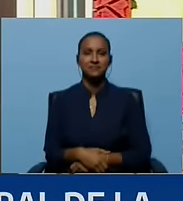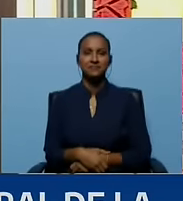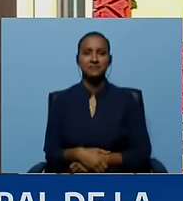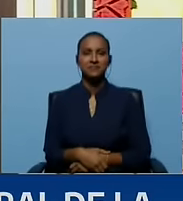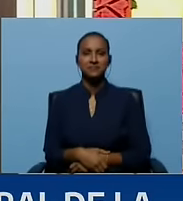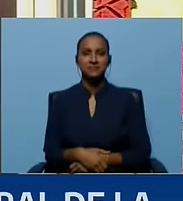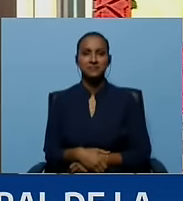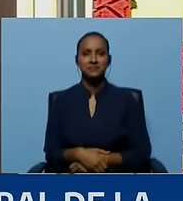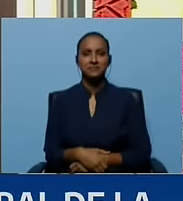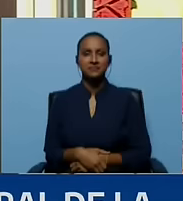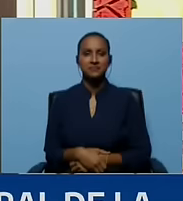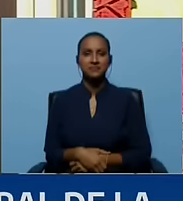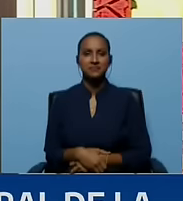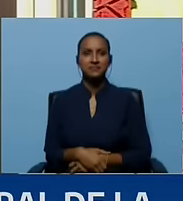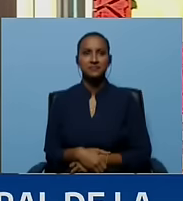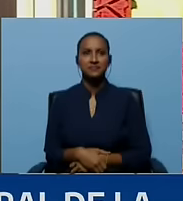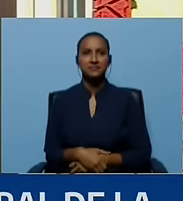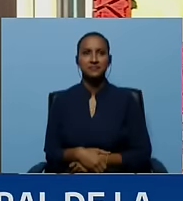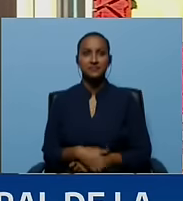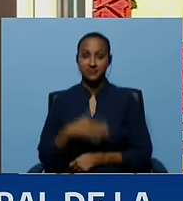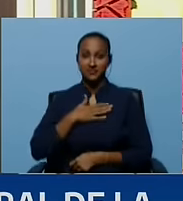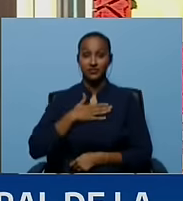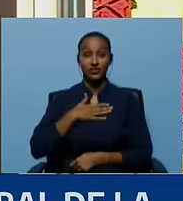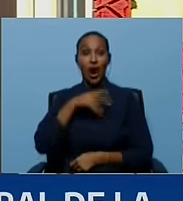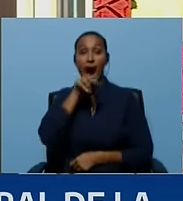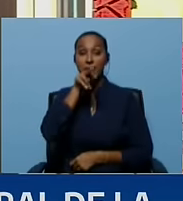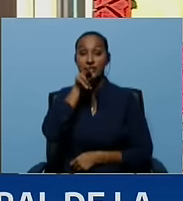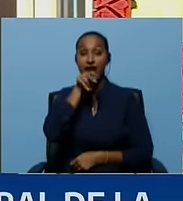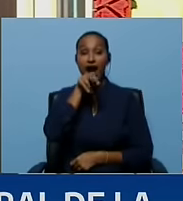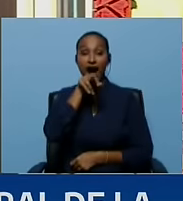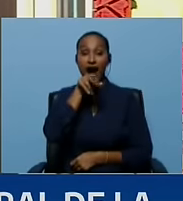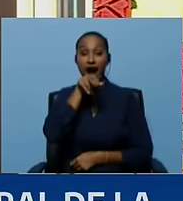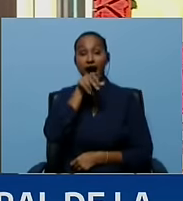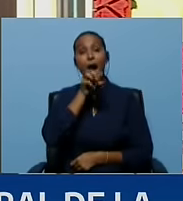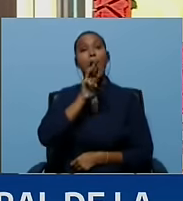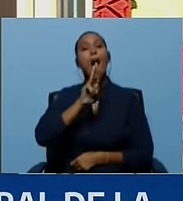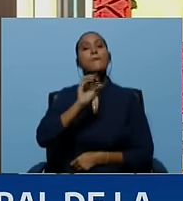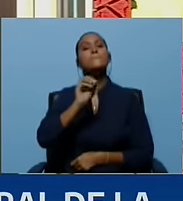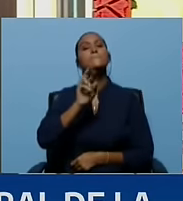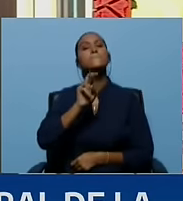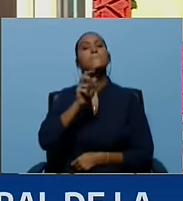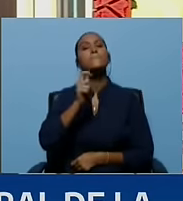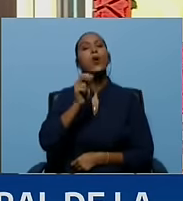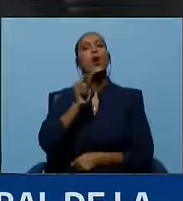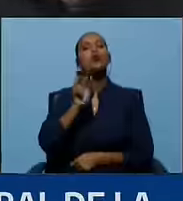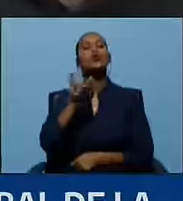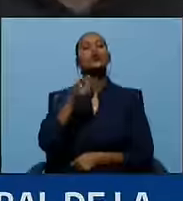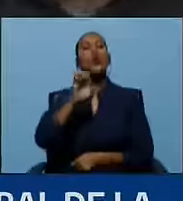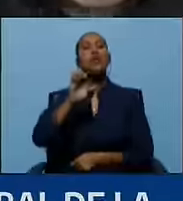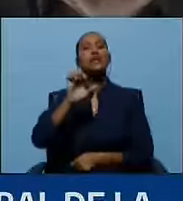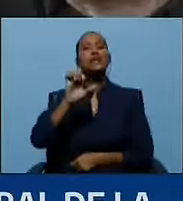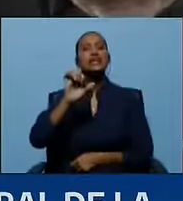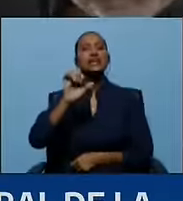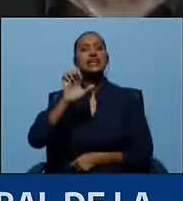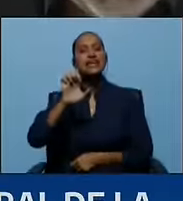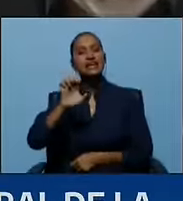Eu falo português perfeito. Muito bem.